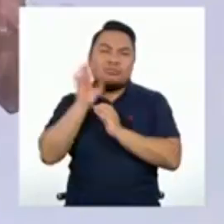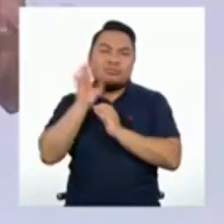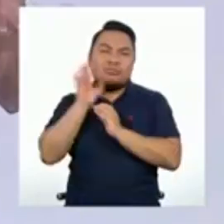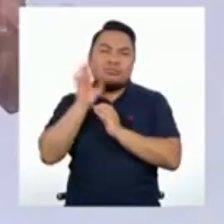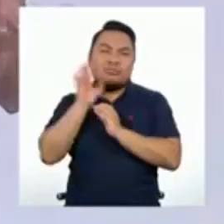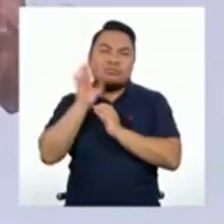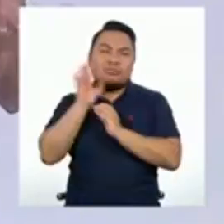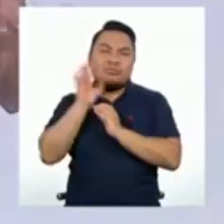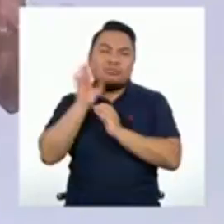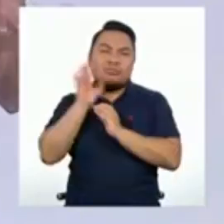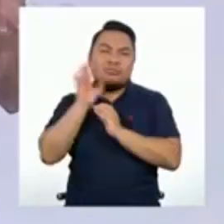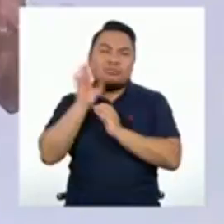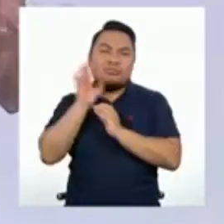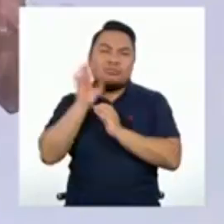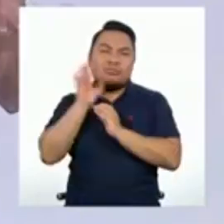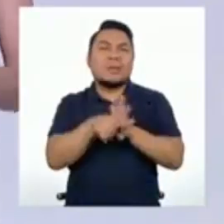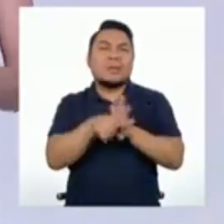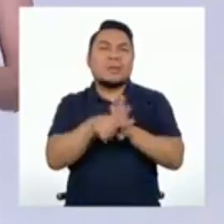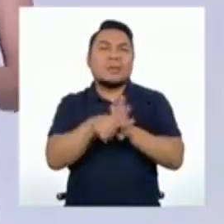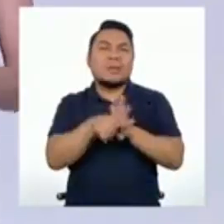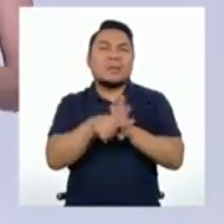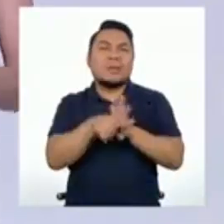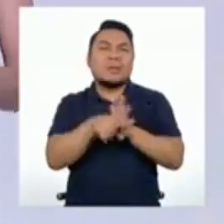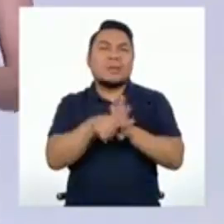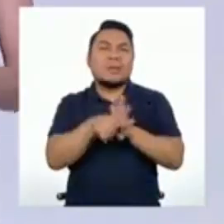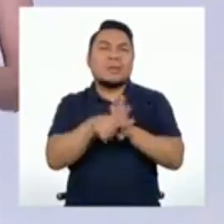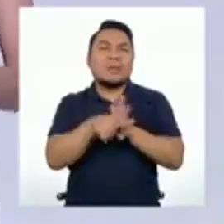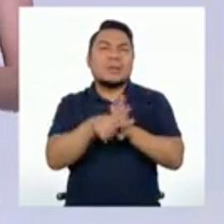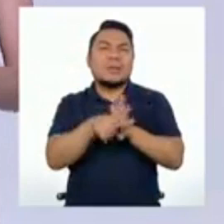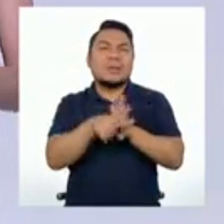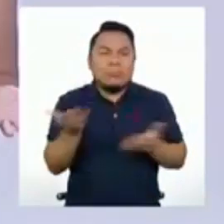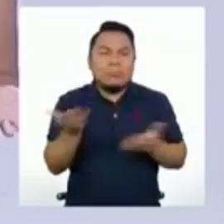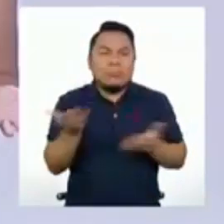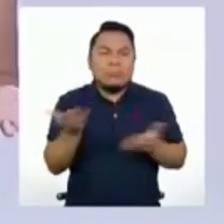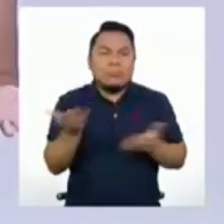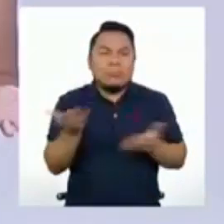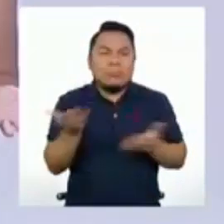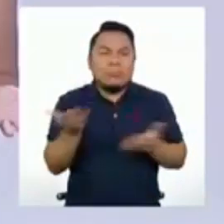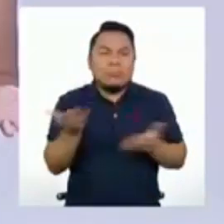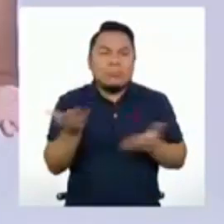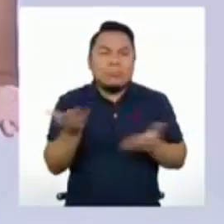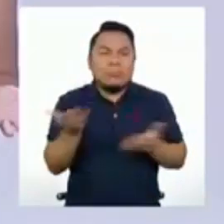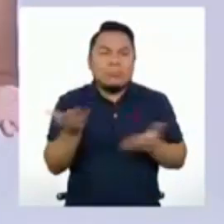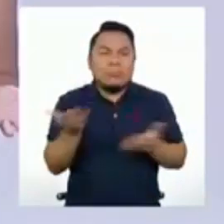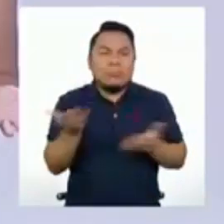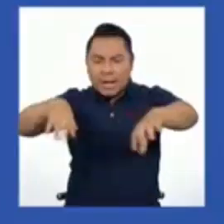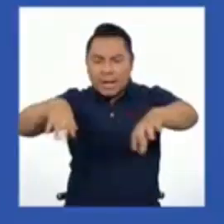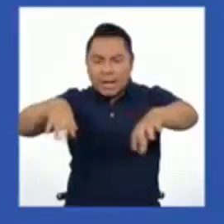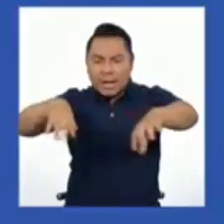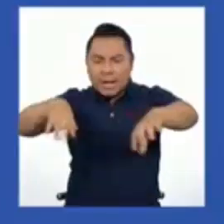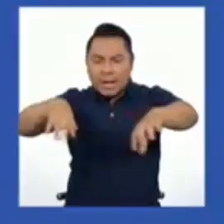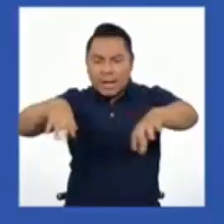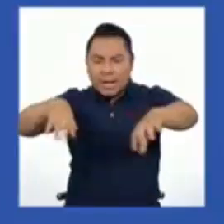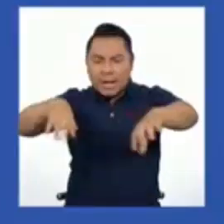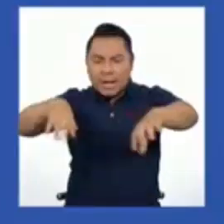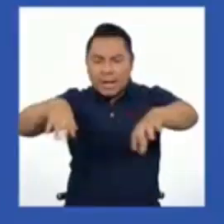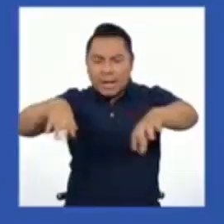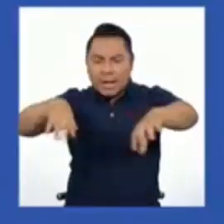en casa para darles otro uso o reciclarlos. Pero primero, ¿sabemos qué es reciclar?